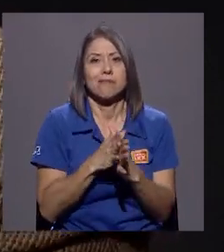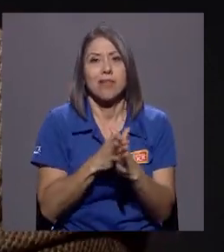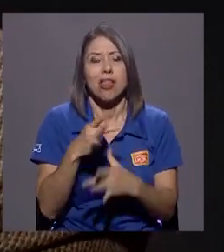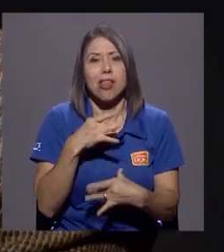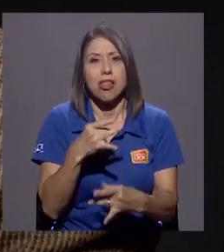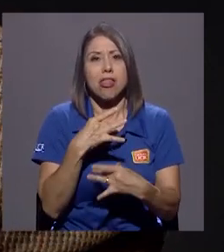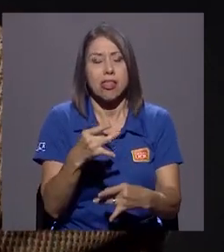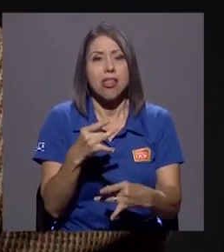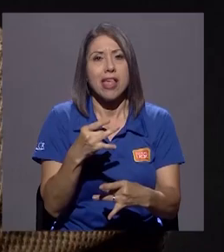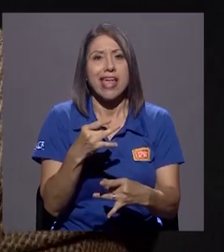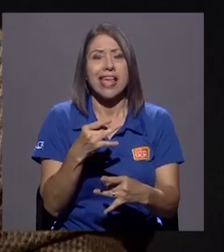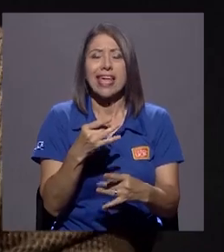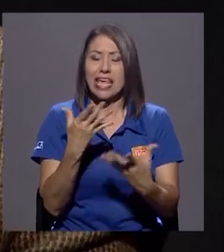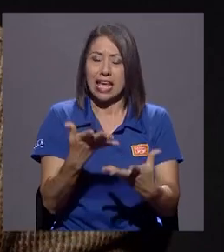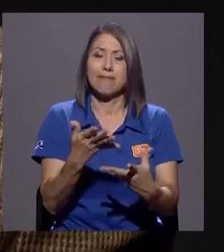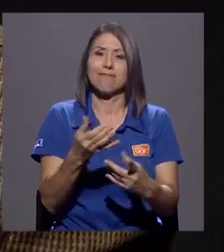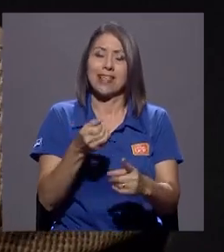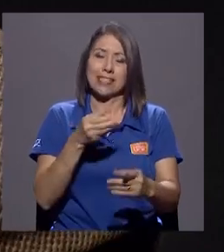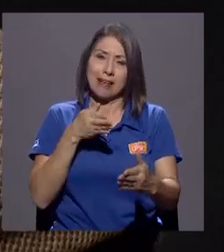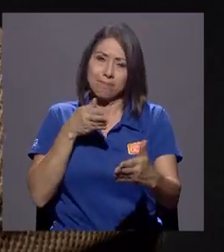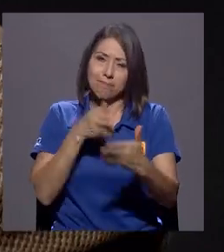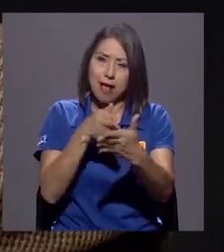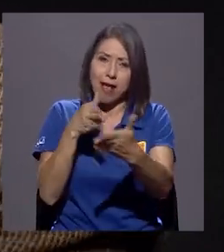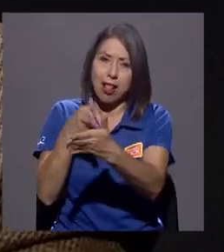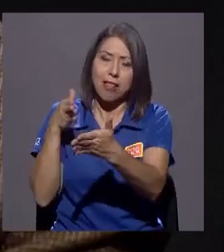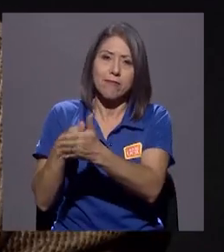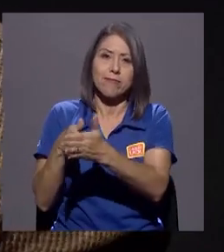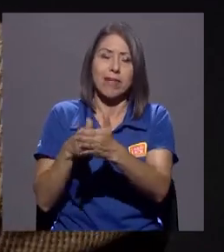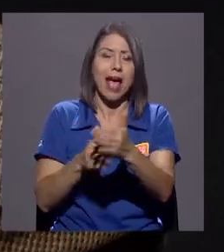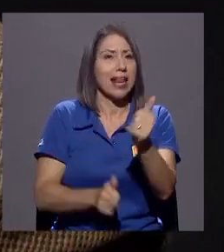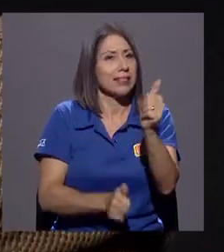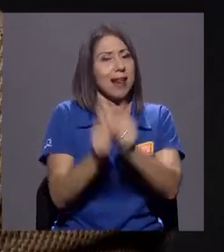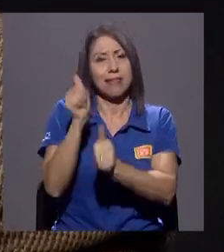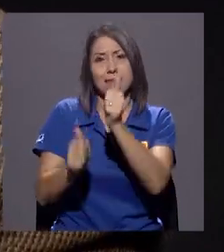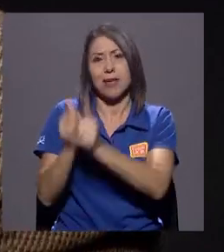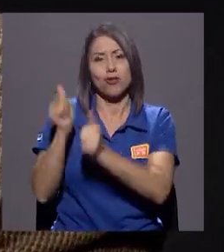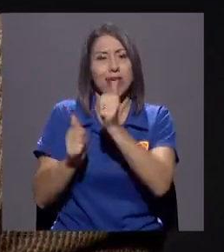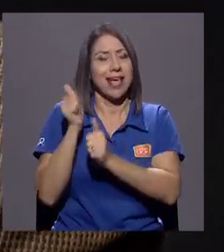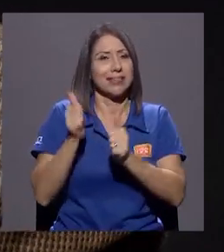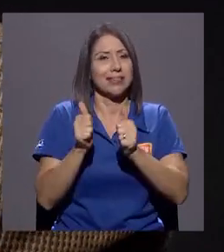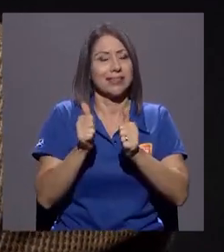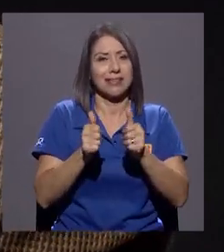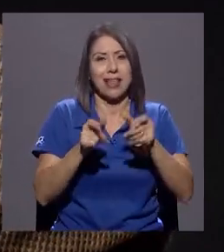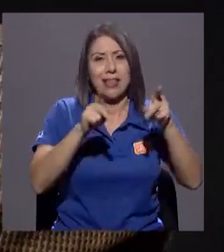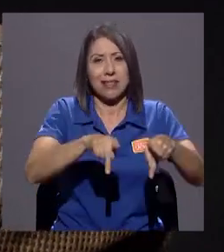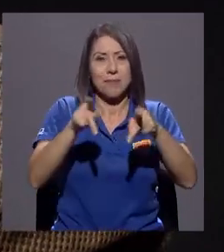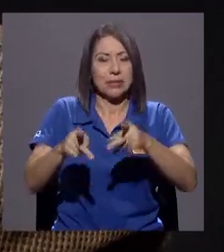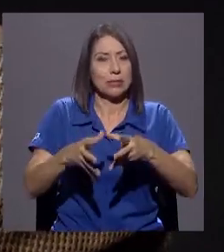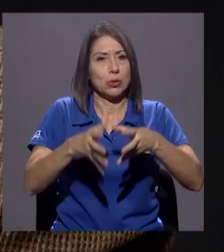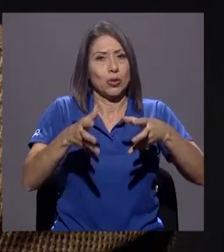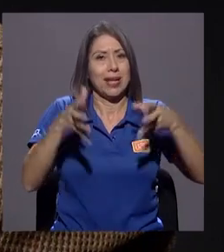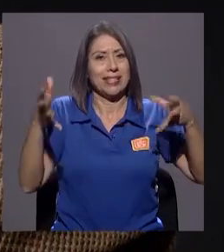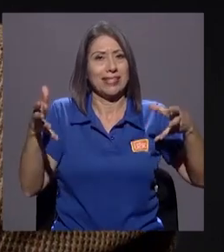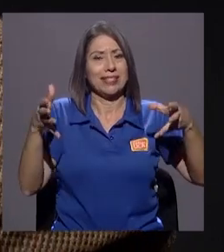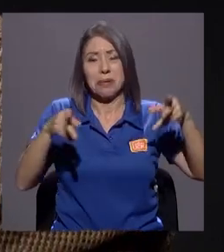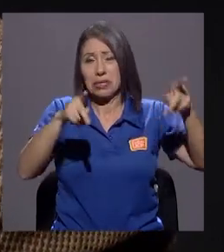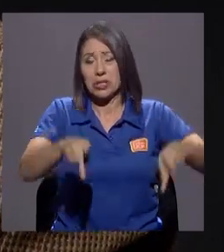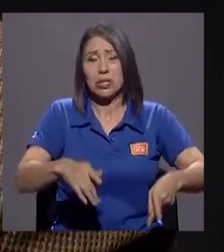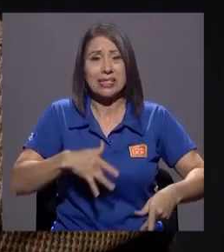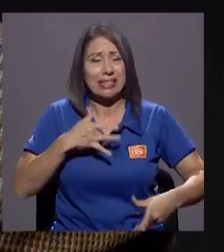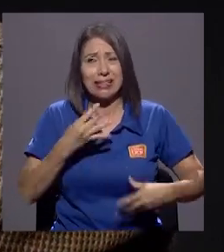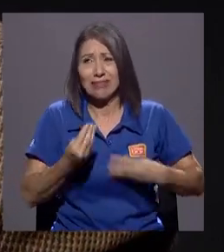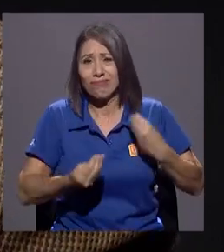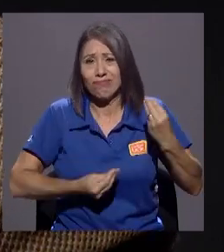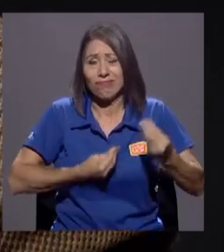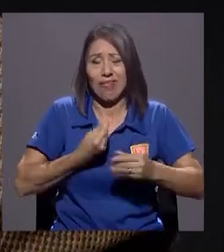están golpeando y terminarán afectando seriamente a las grandes mayorías y provocando desencanto malestar